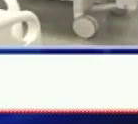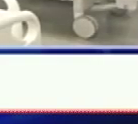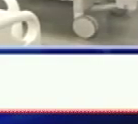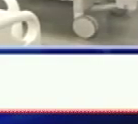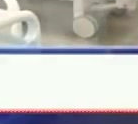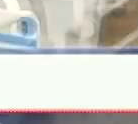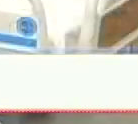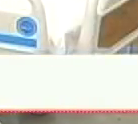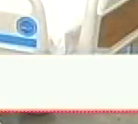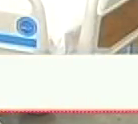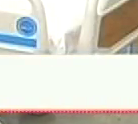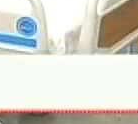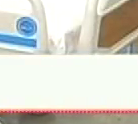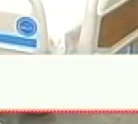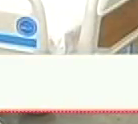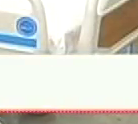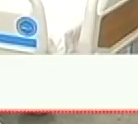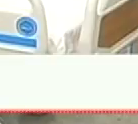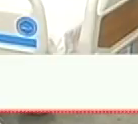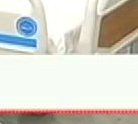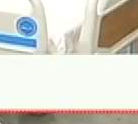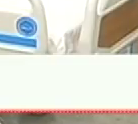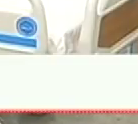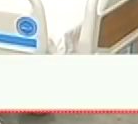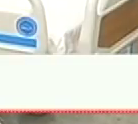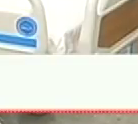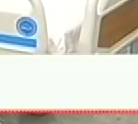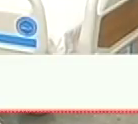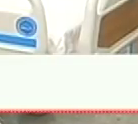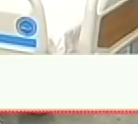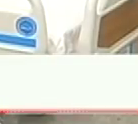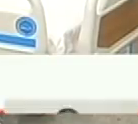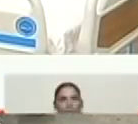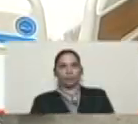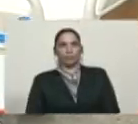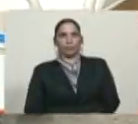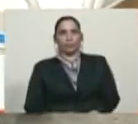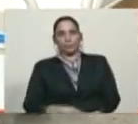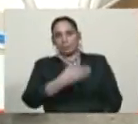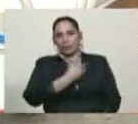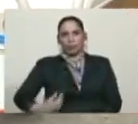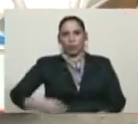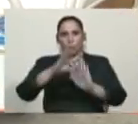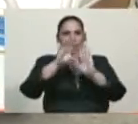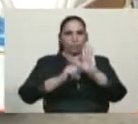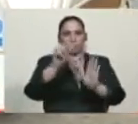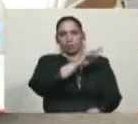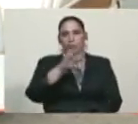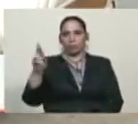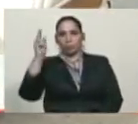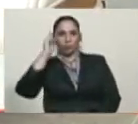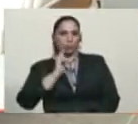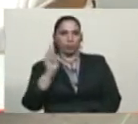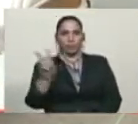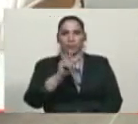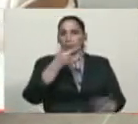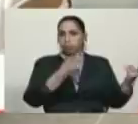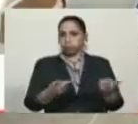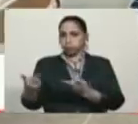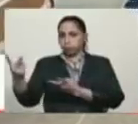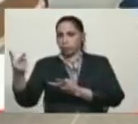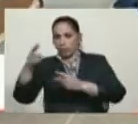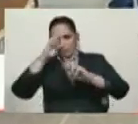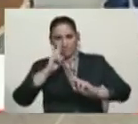las tardes presidente nicolás maduro presidente constitucional de la república bolivariana de venezuela reciba nuestro